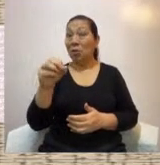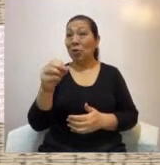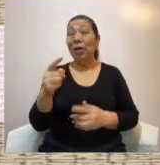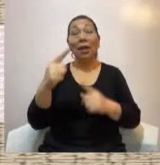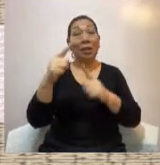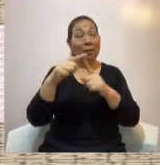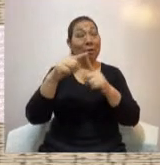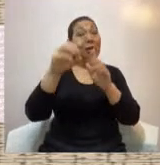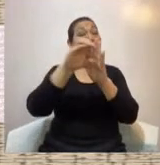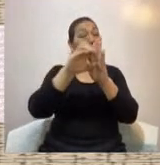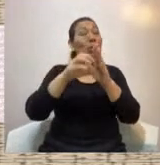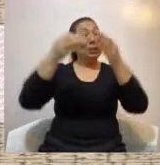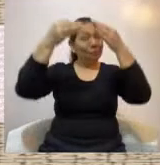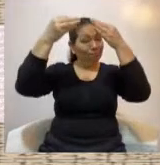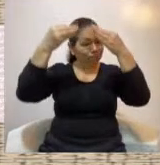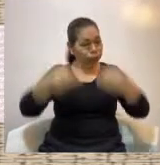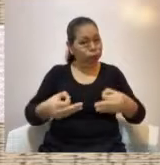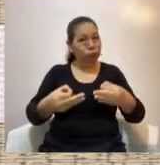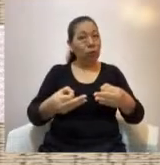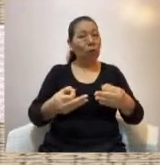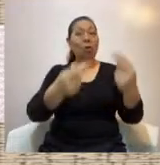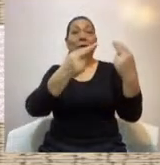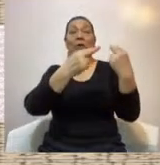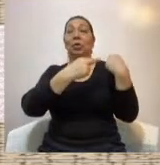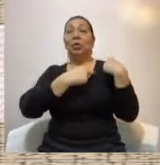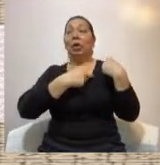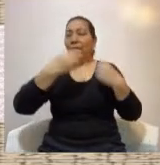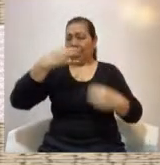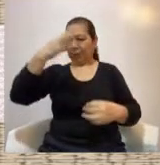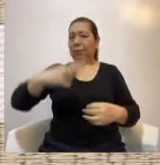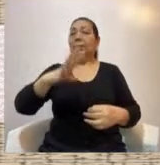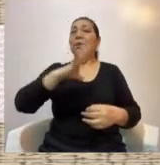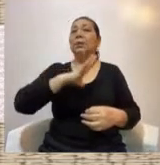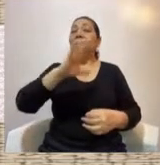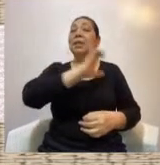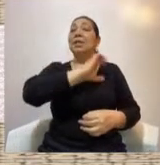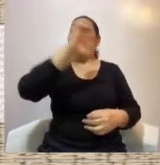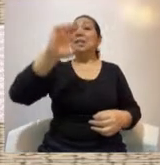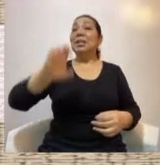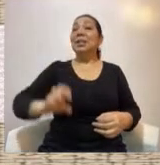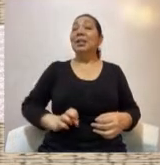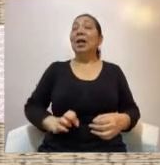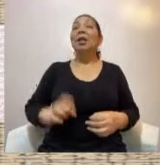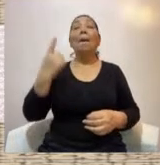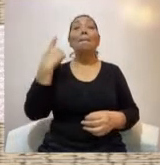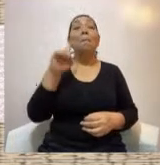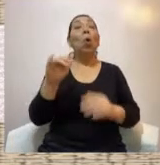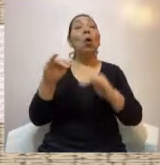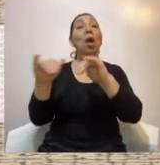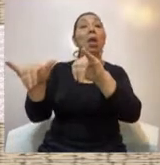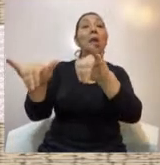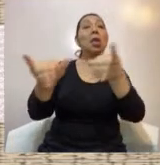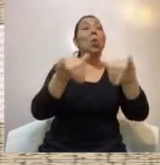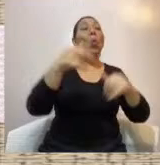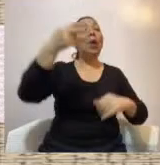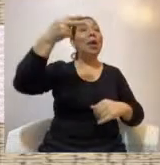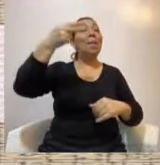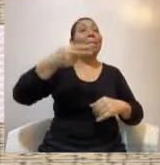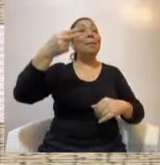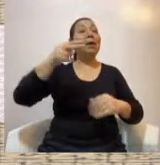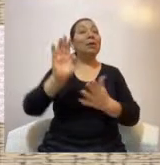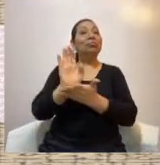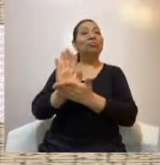el Tribunal Constitucional reafirma un compromiso serio del Estado peruano por la igualdad